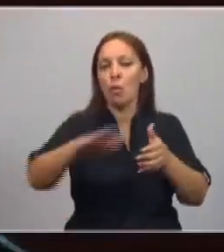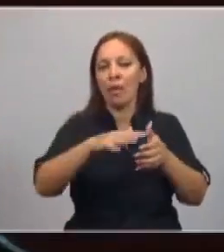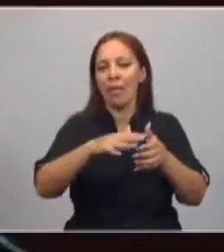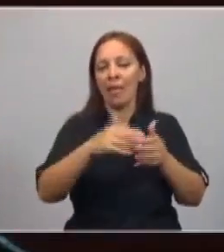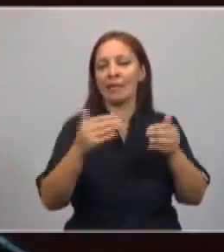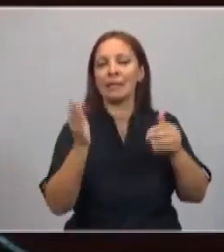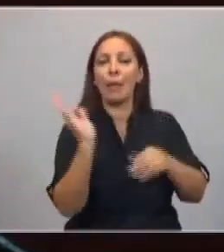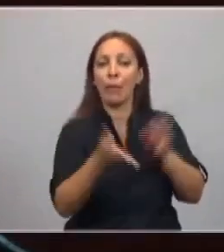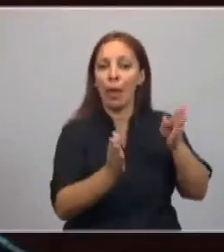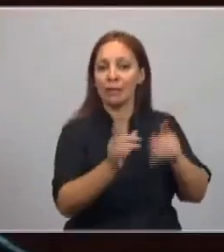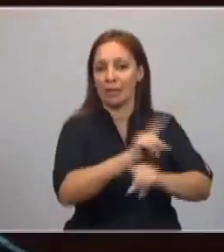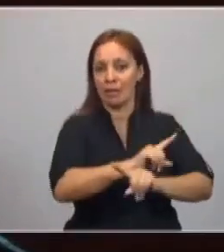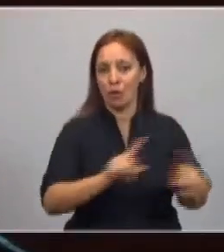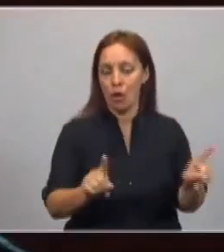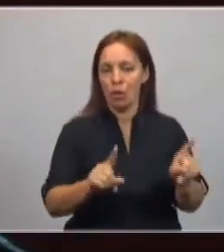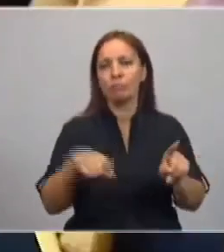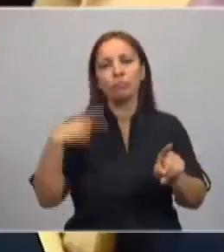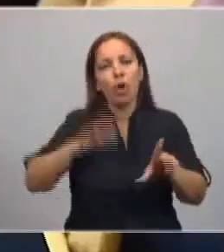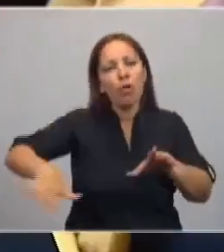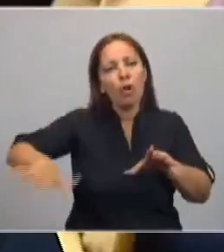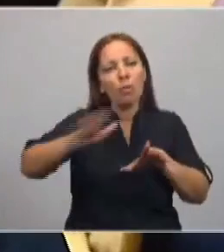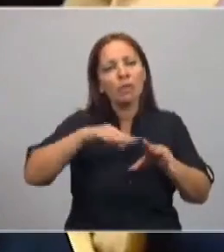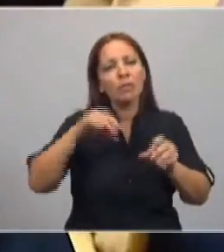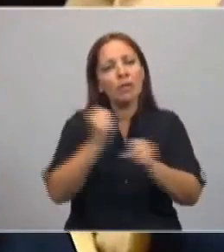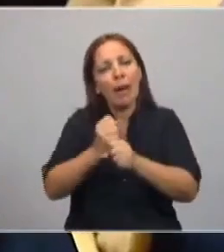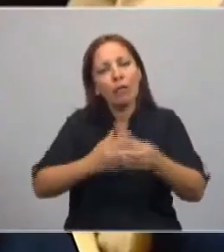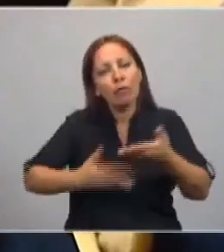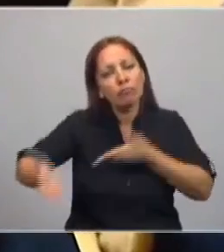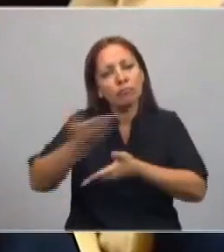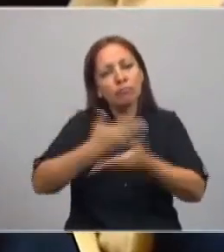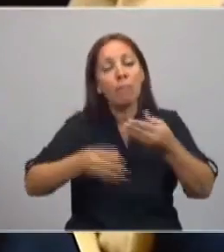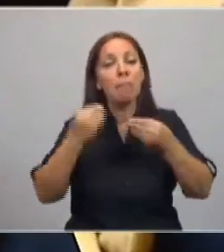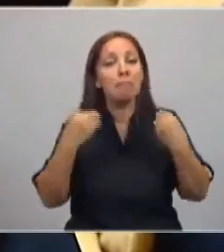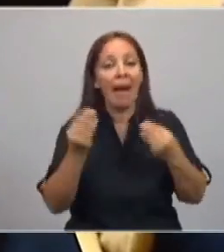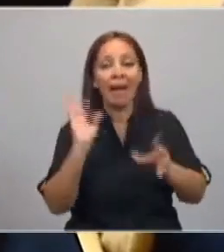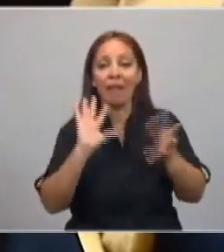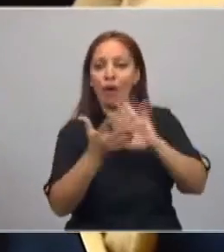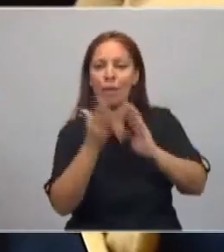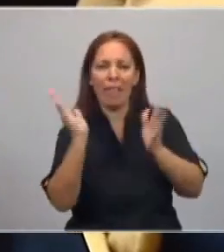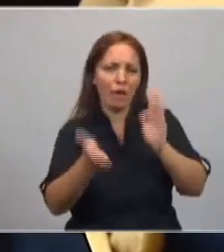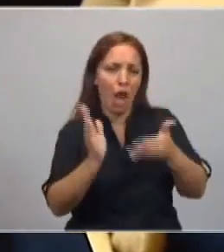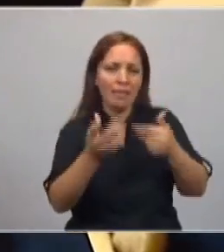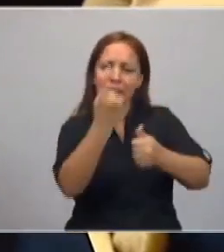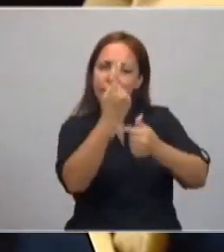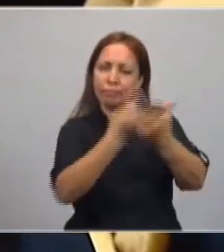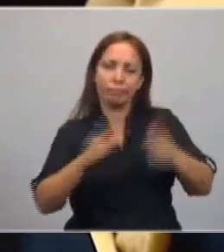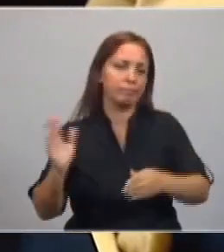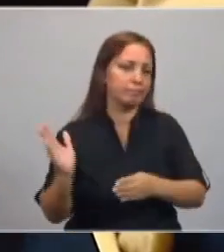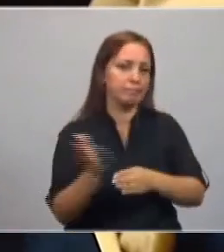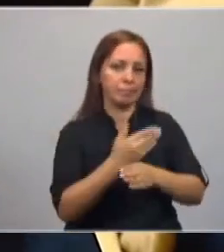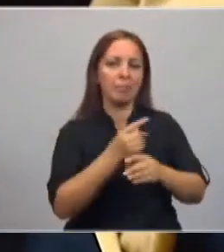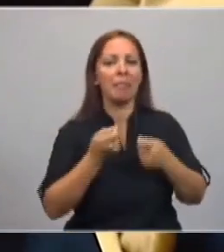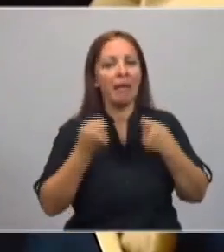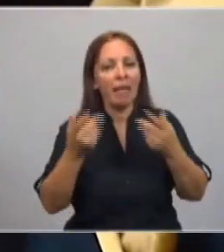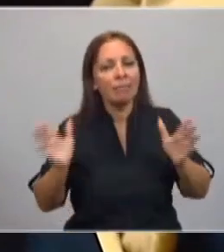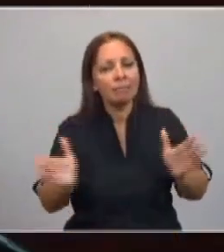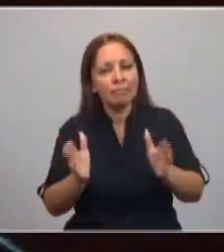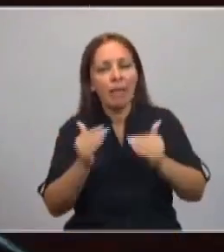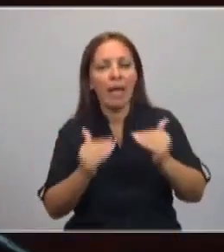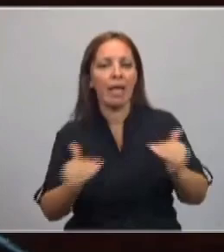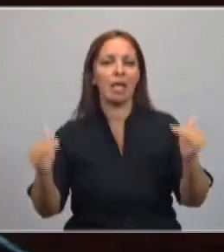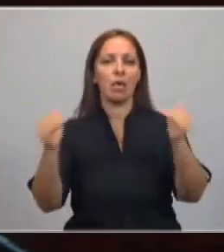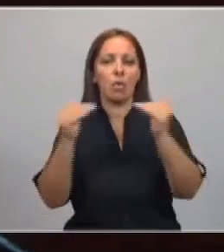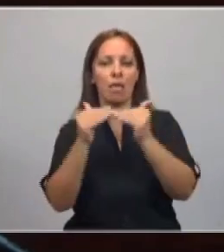a los municipios para erradicar no solo las violencias, sino para promover la igualdad y la autonomía